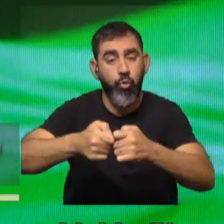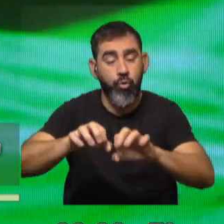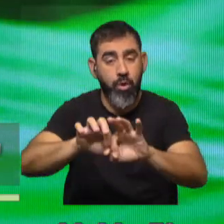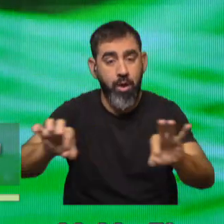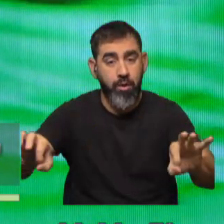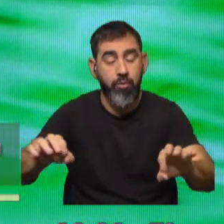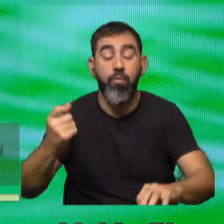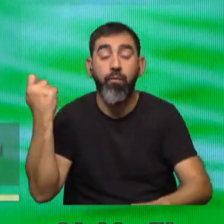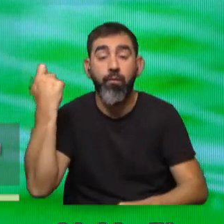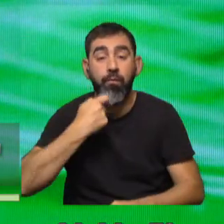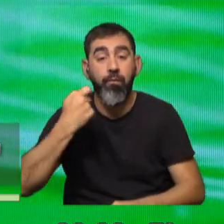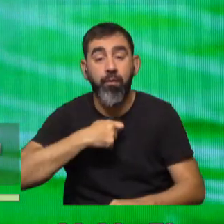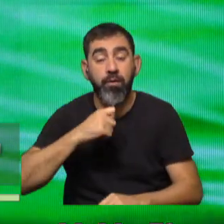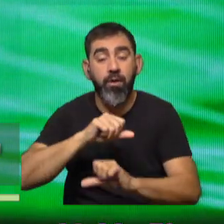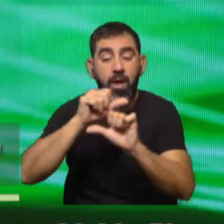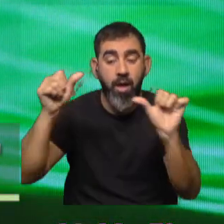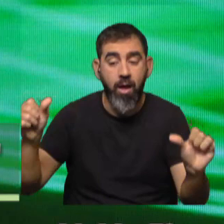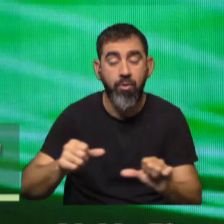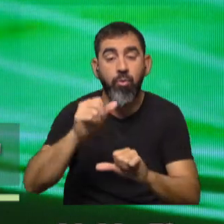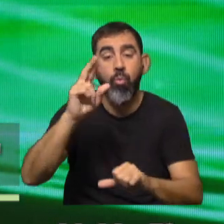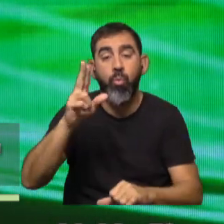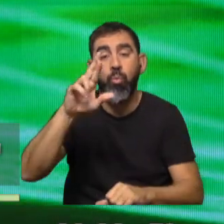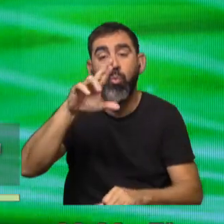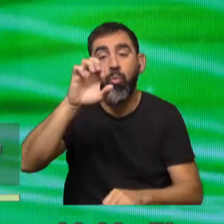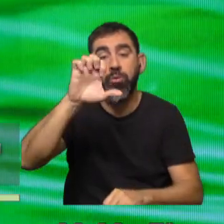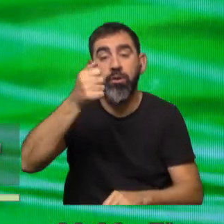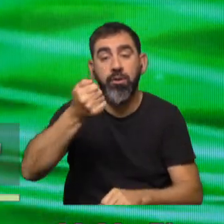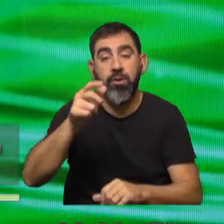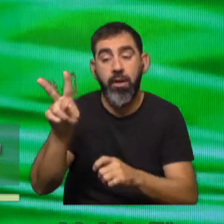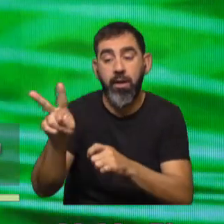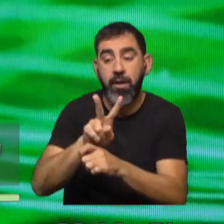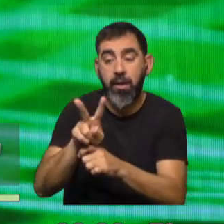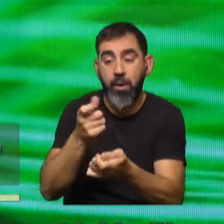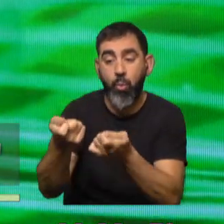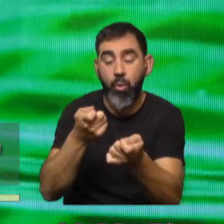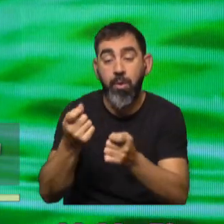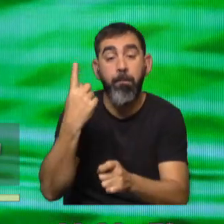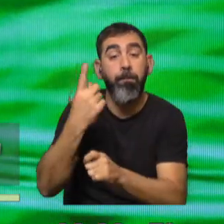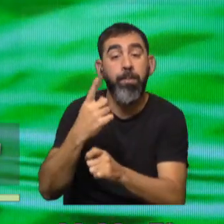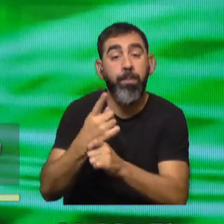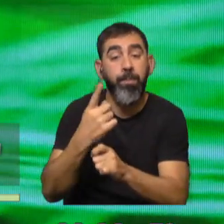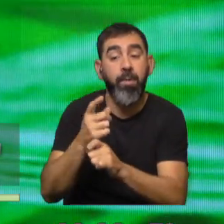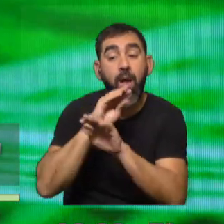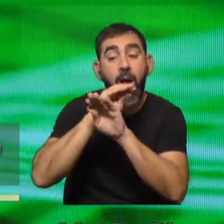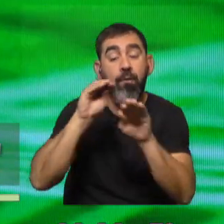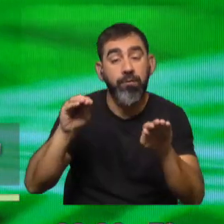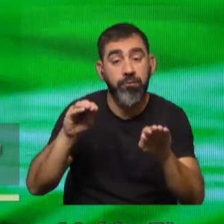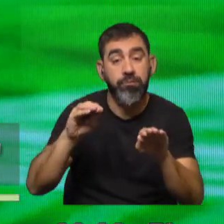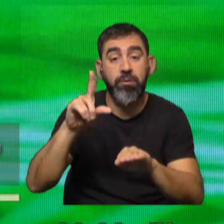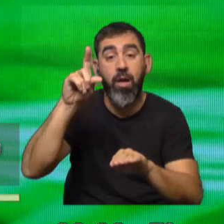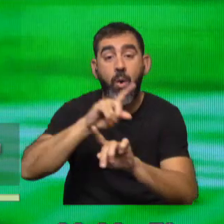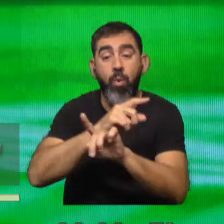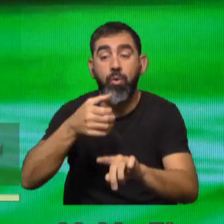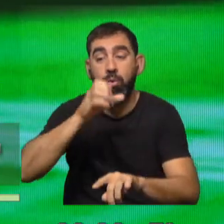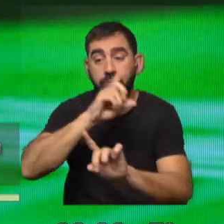una falta de acción de la usea que era la unidad reguladora que debía era la primera que tenía que advertirnos el agua